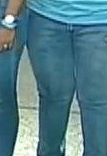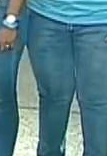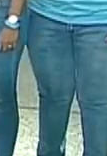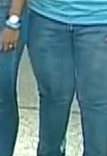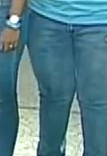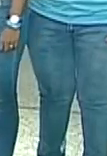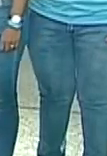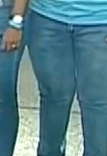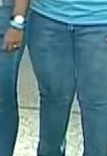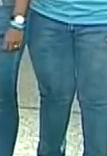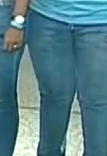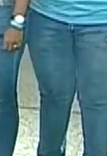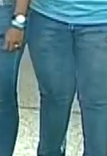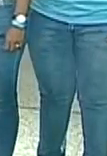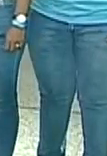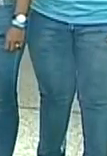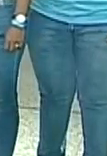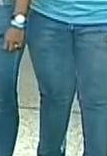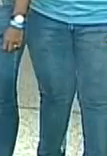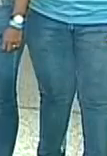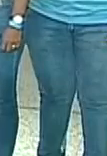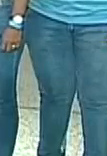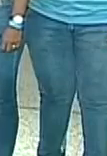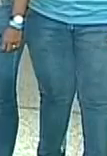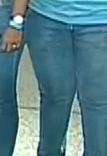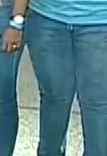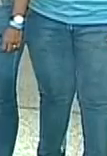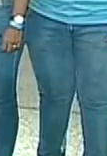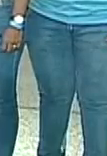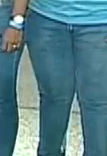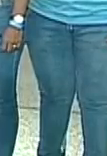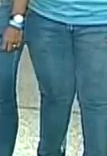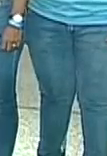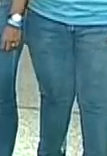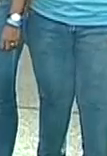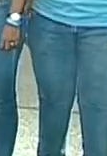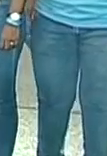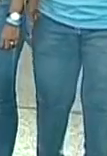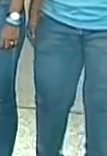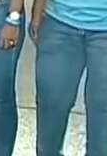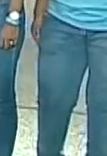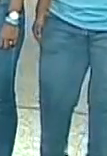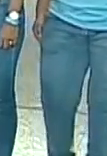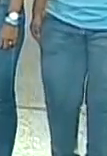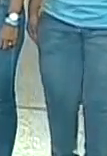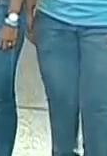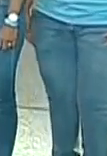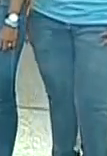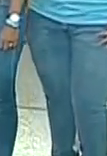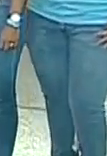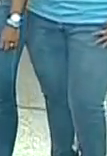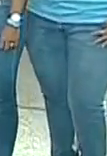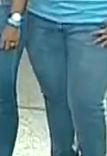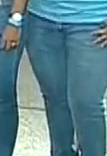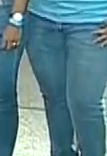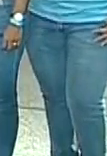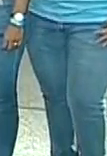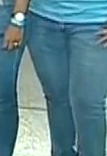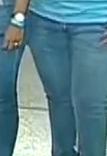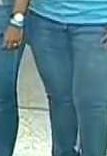educación. Nos vinimos el 23 de enero, parroquia guerrera y combativa de Caracas, parroquia